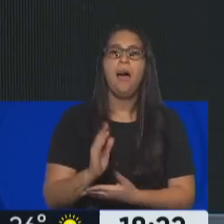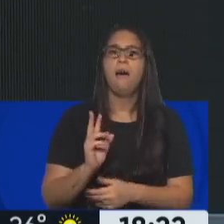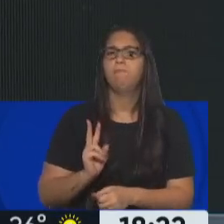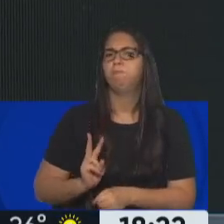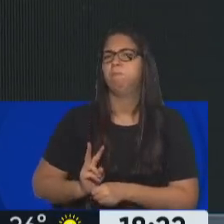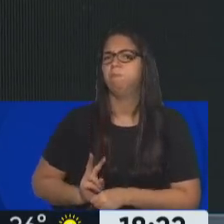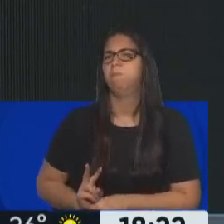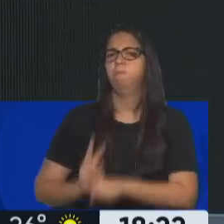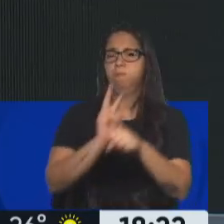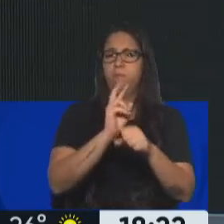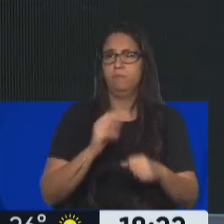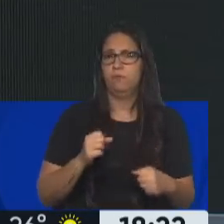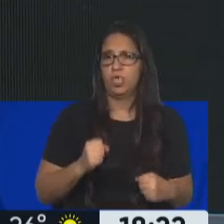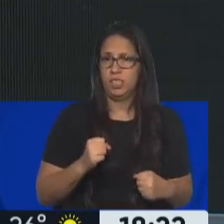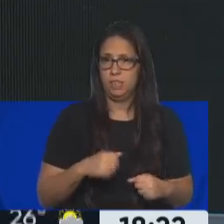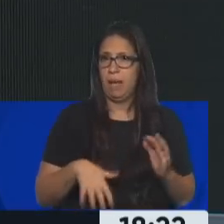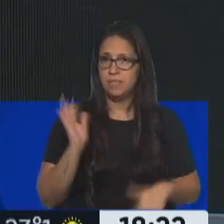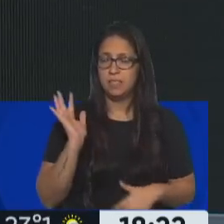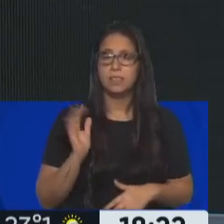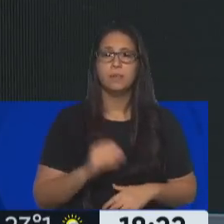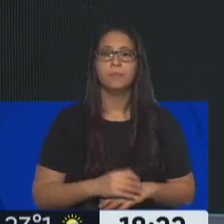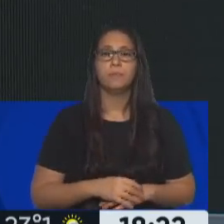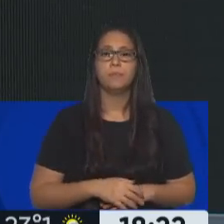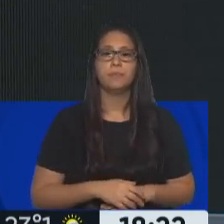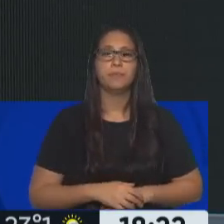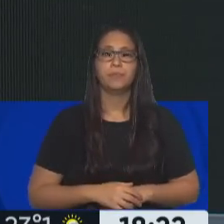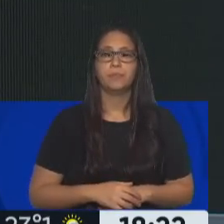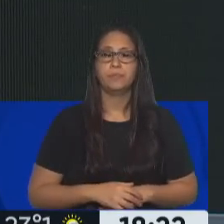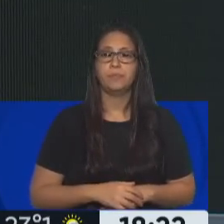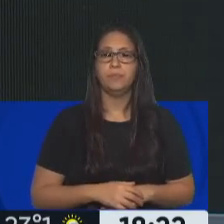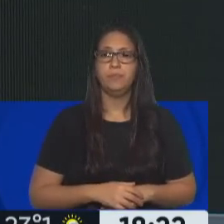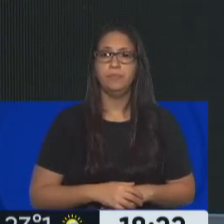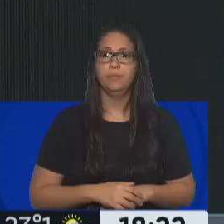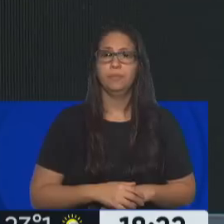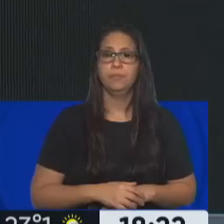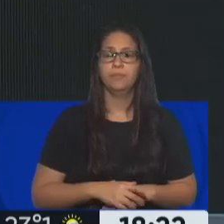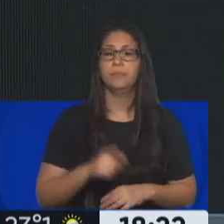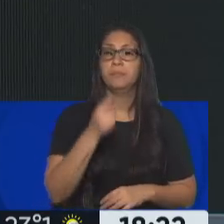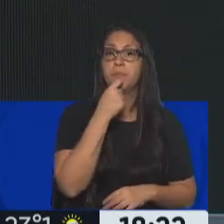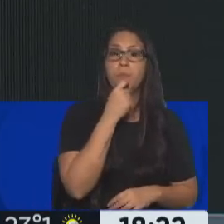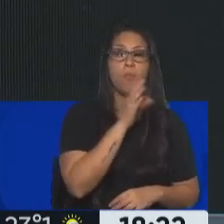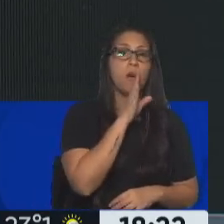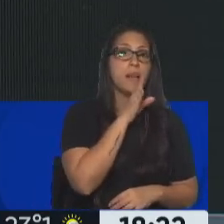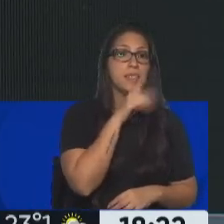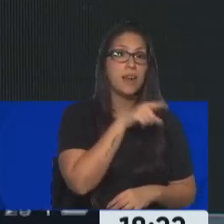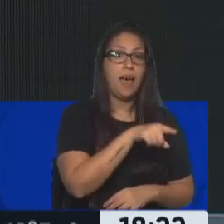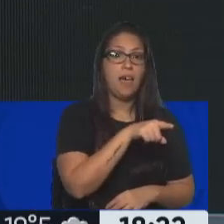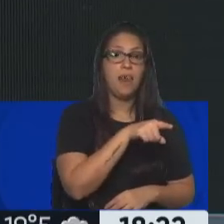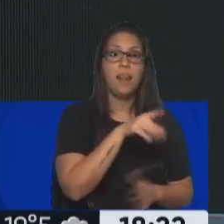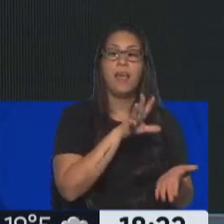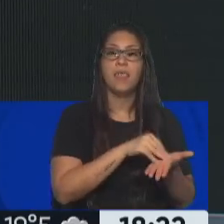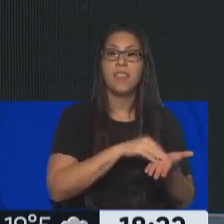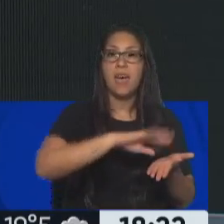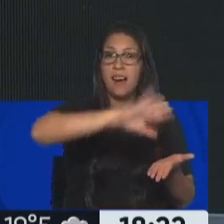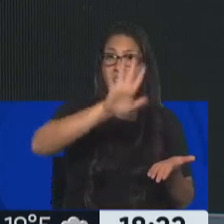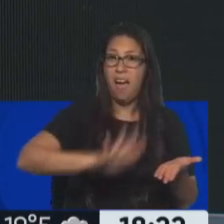en el mapa, ¿no? Entonces, bueno, se fue más allá del área que Israel anexó de los Altos del